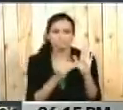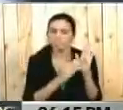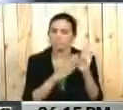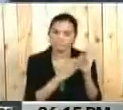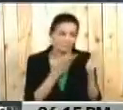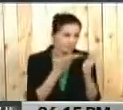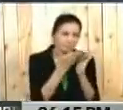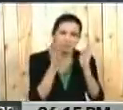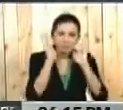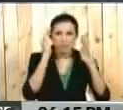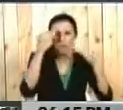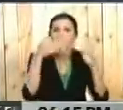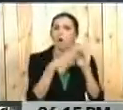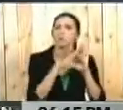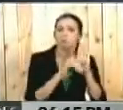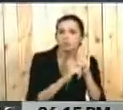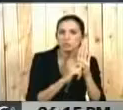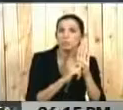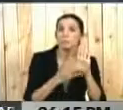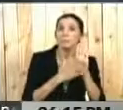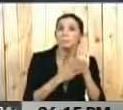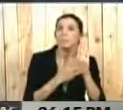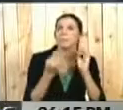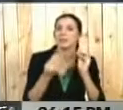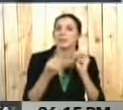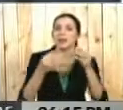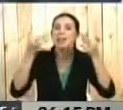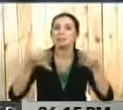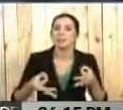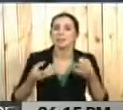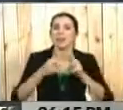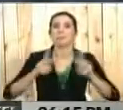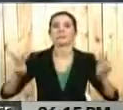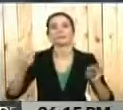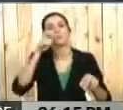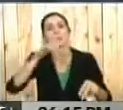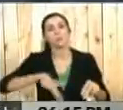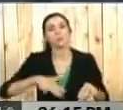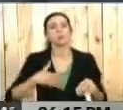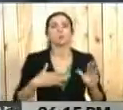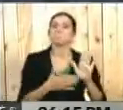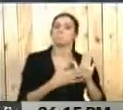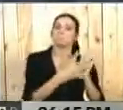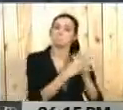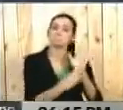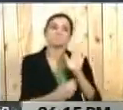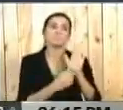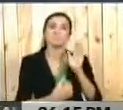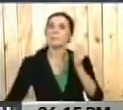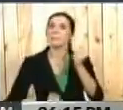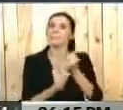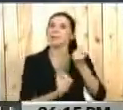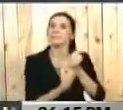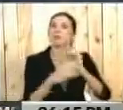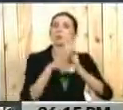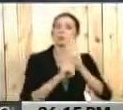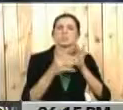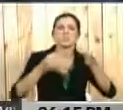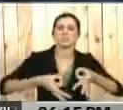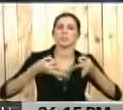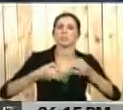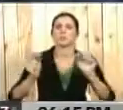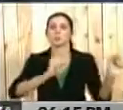legalidad para la convivencia pacífica, yo procuro ahí actuar, exponer, plantear, discutir,